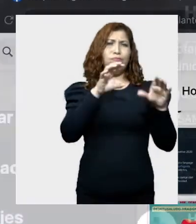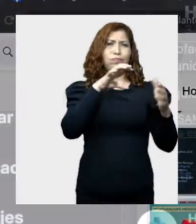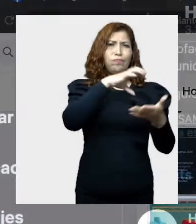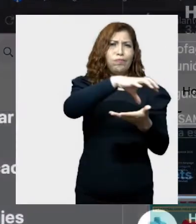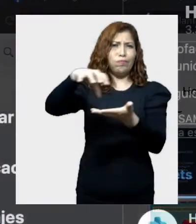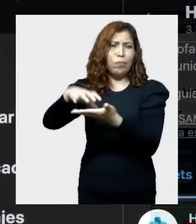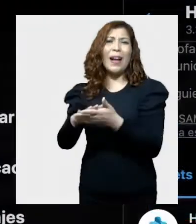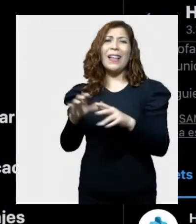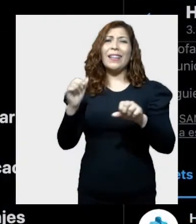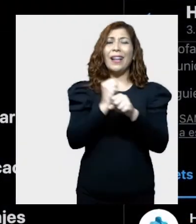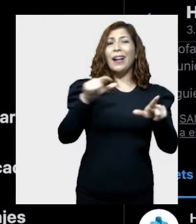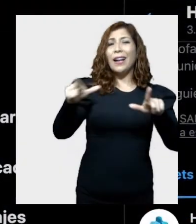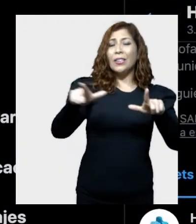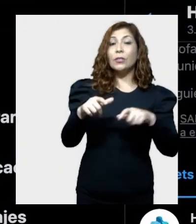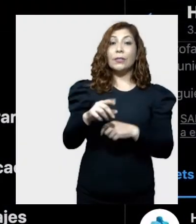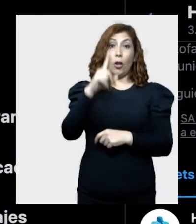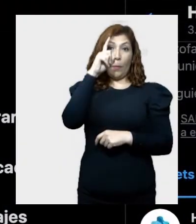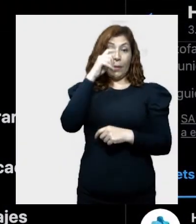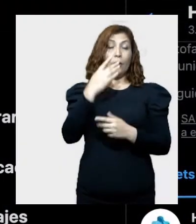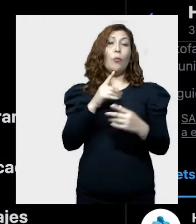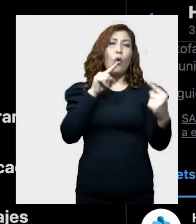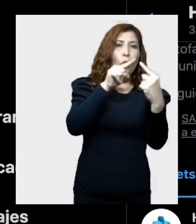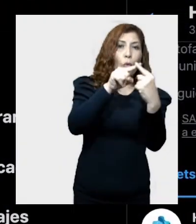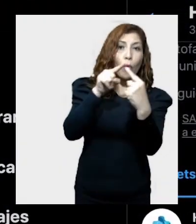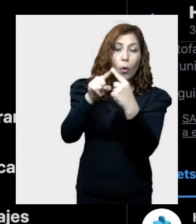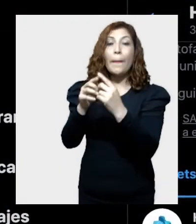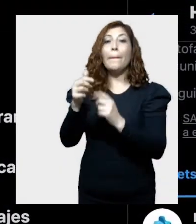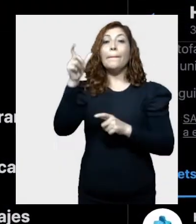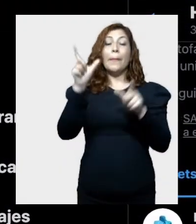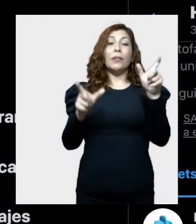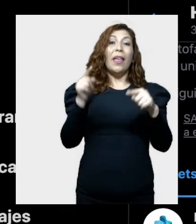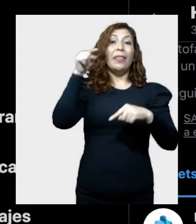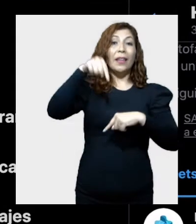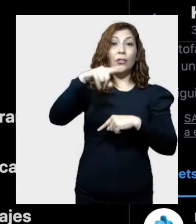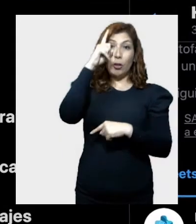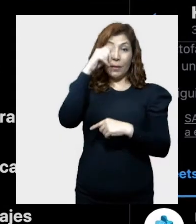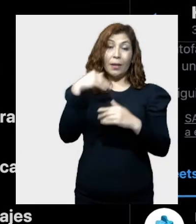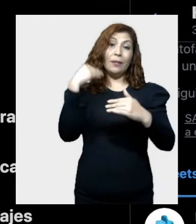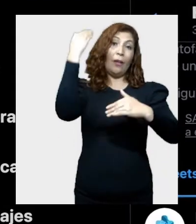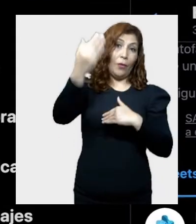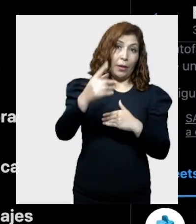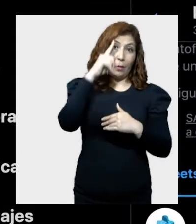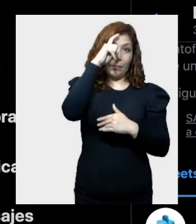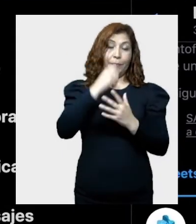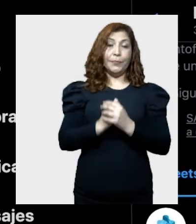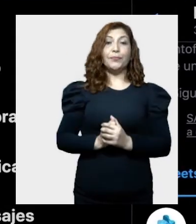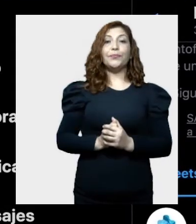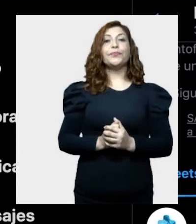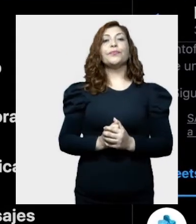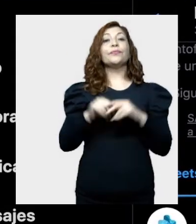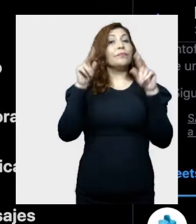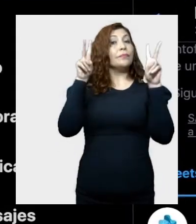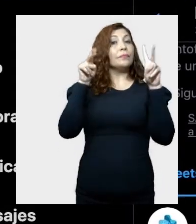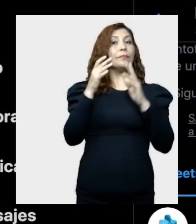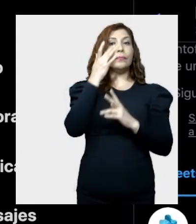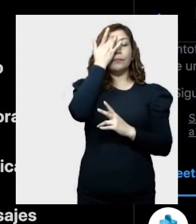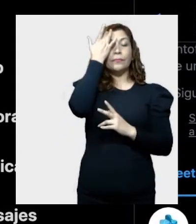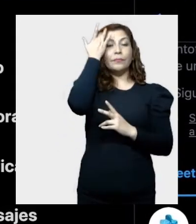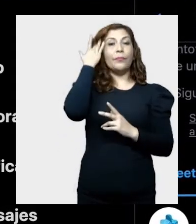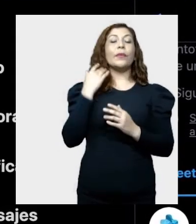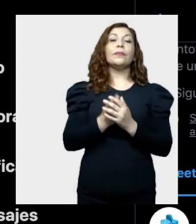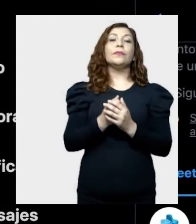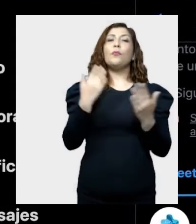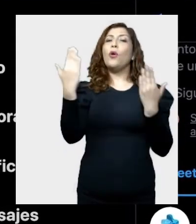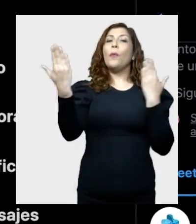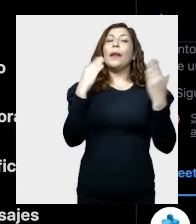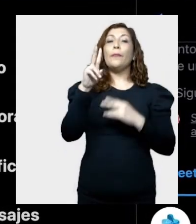del establecimiento, a través del contacto directo con clientes internos y externos. En este contexto, al